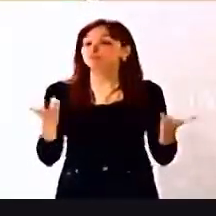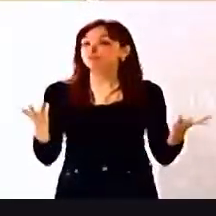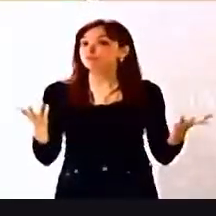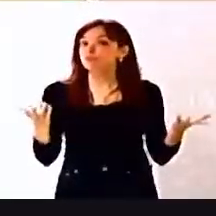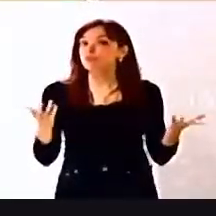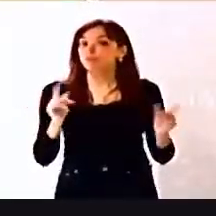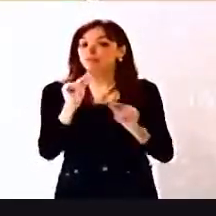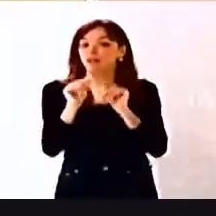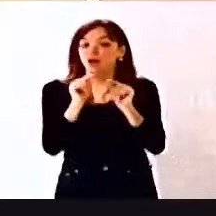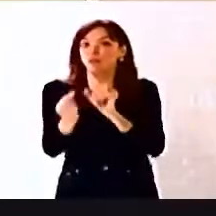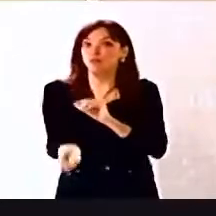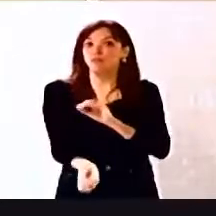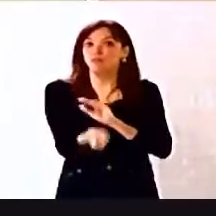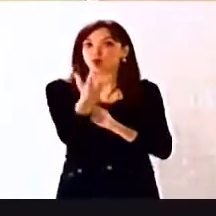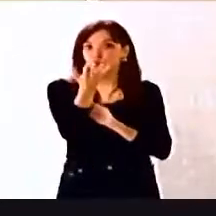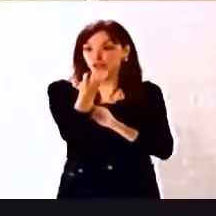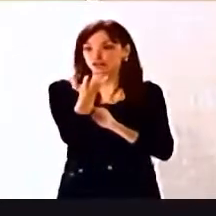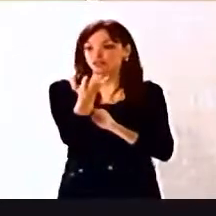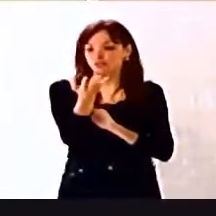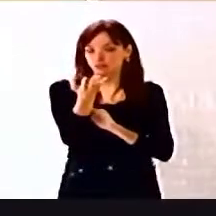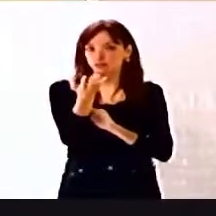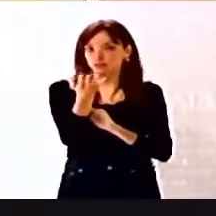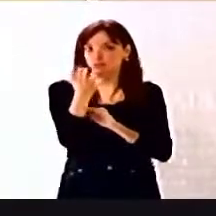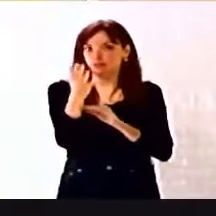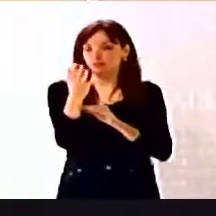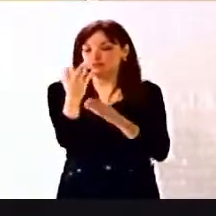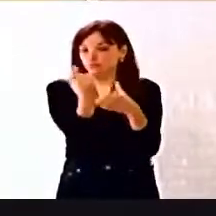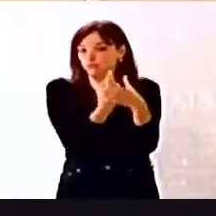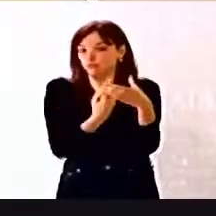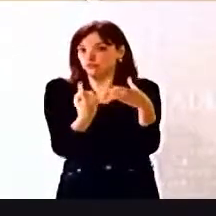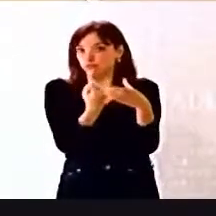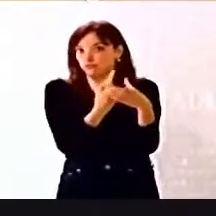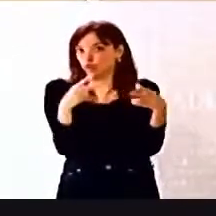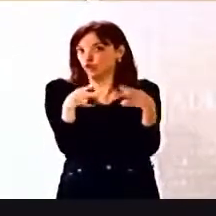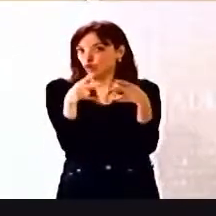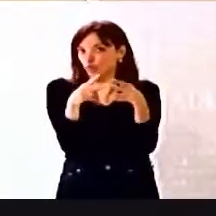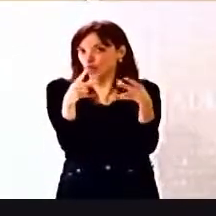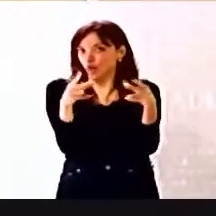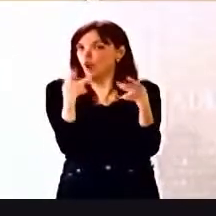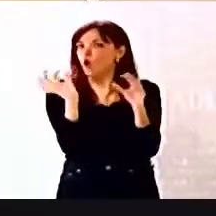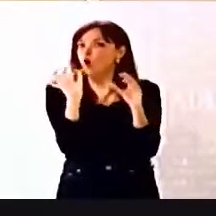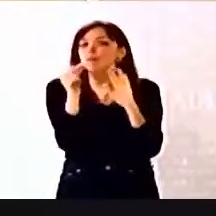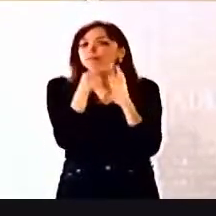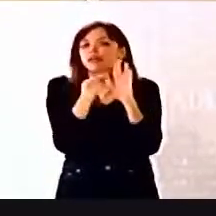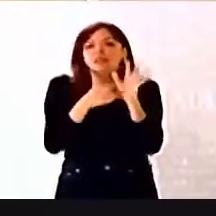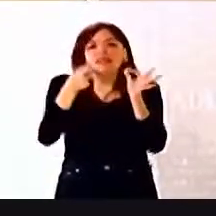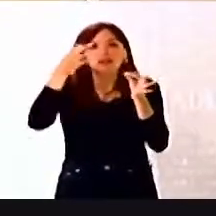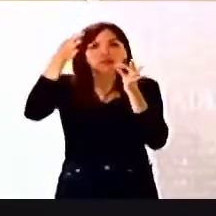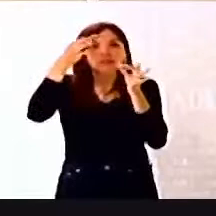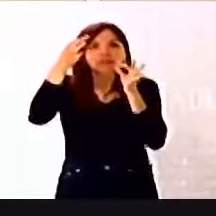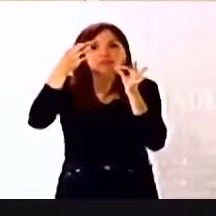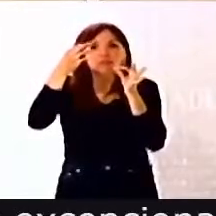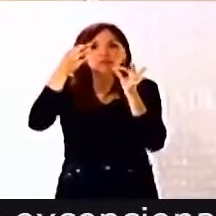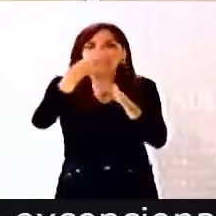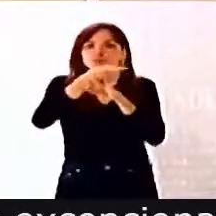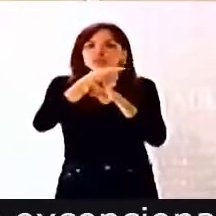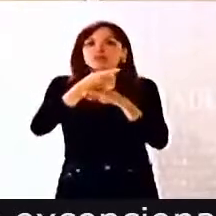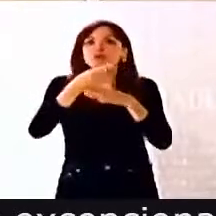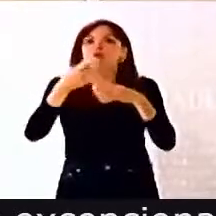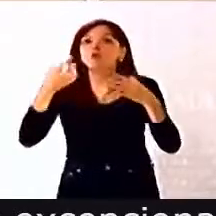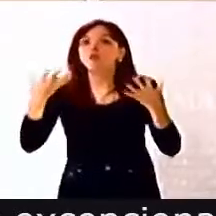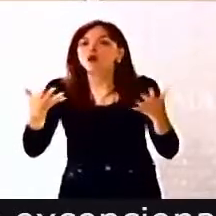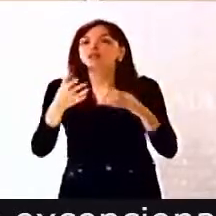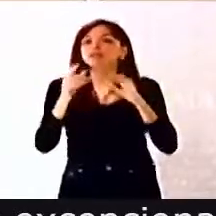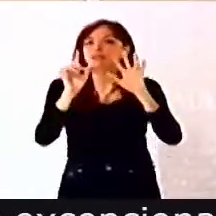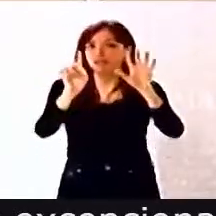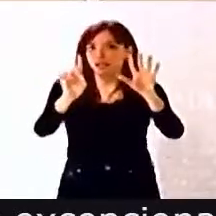Los brotes que han sido sometidos a aislamiento social y a medidas excepcionales son 6, de